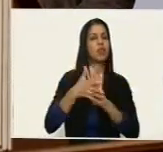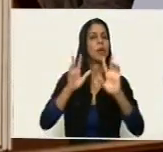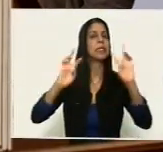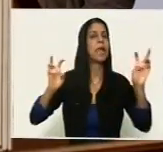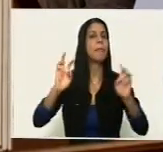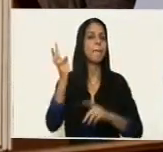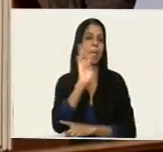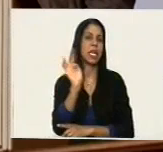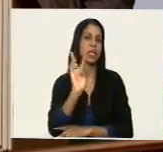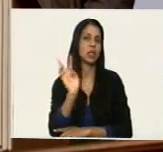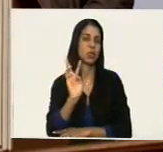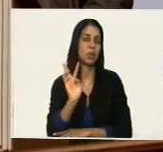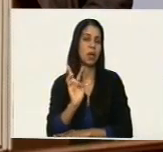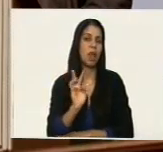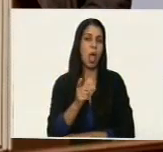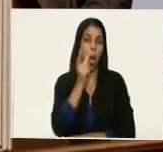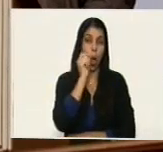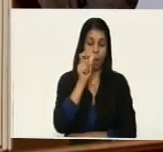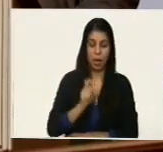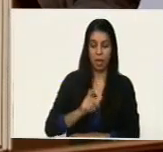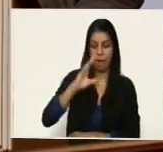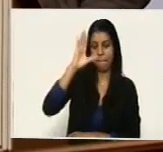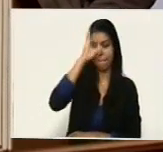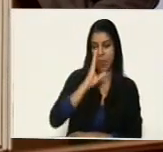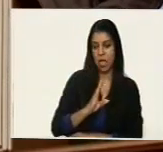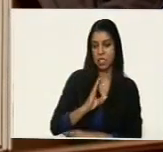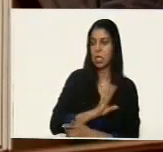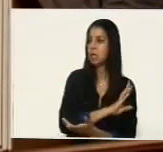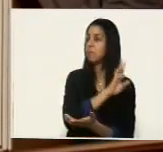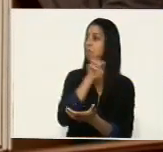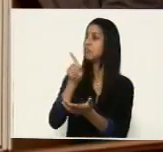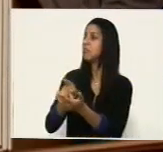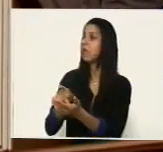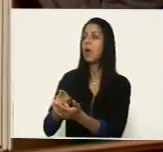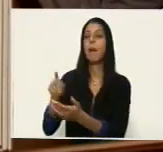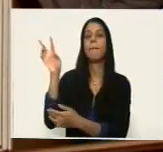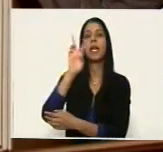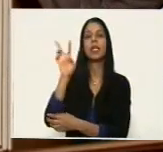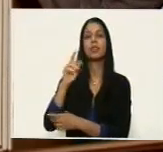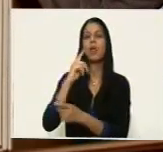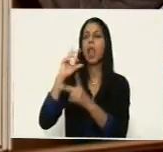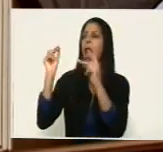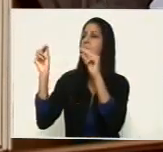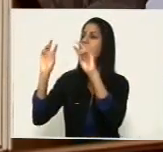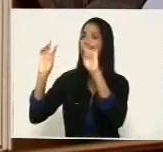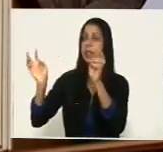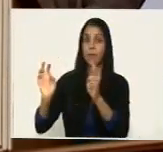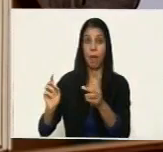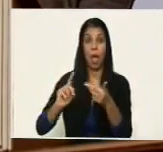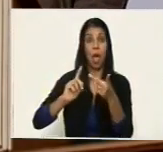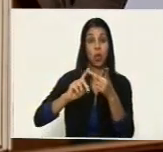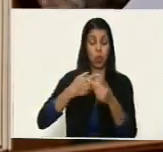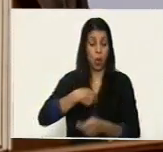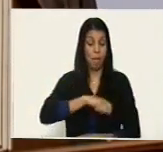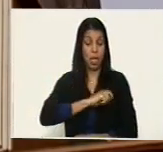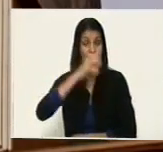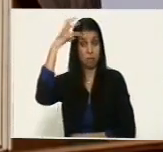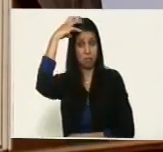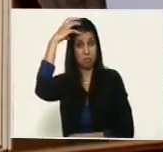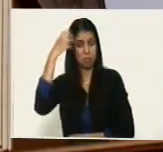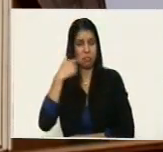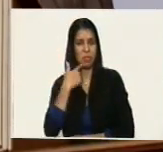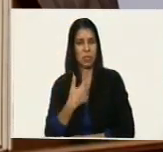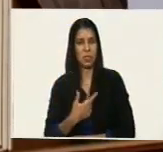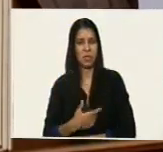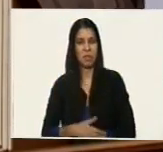Mike Pence está en Brasil para estudiar el caso Venezuela. Felipe VI, ustedes pueden decir